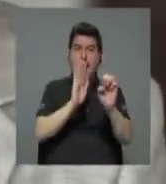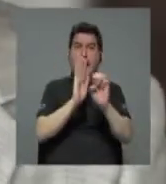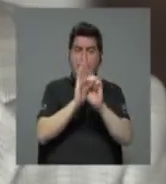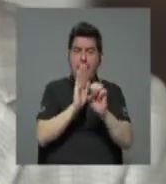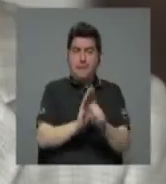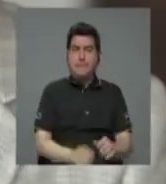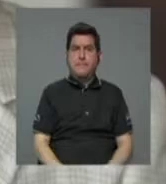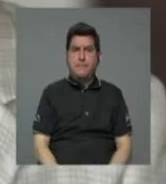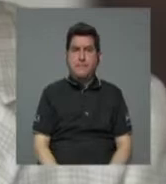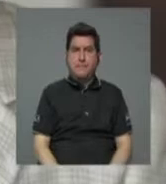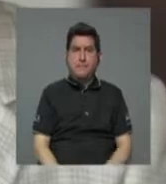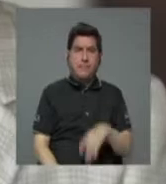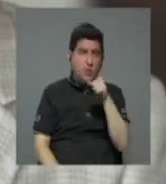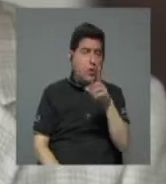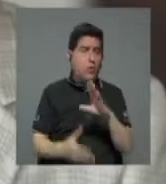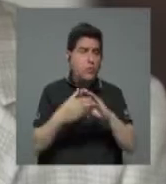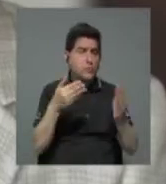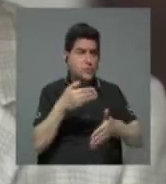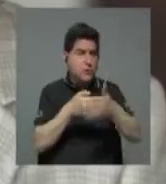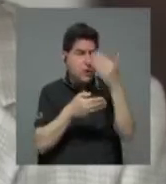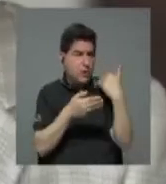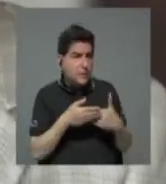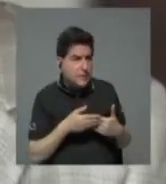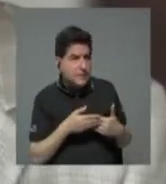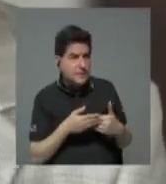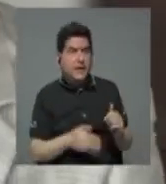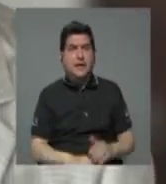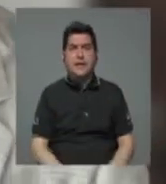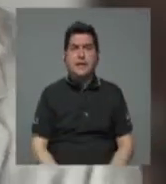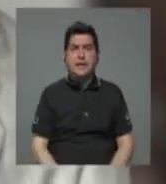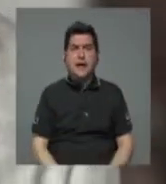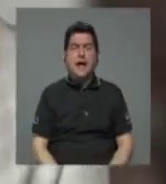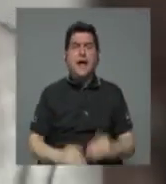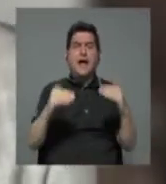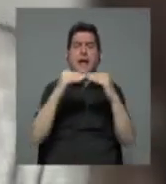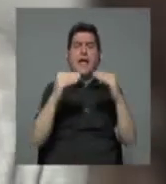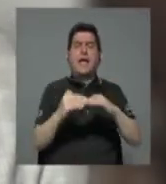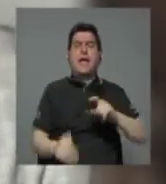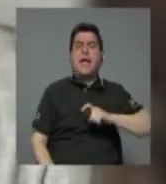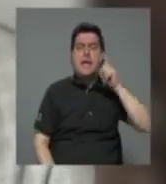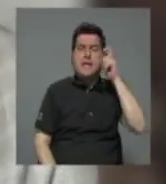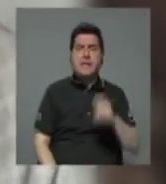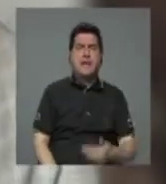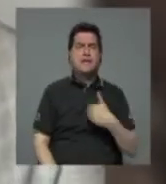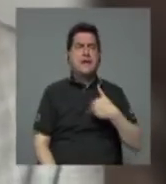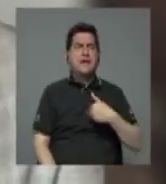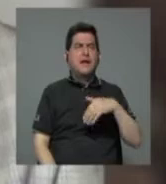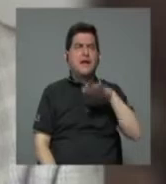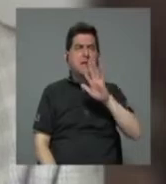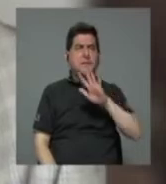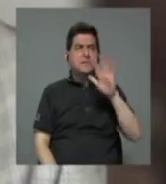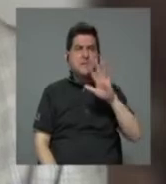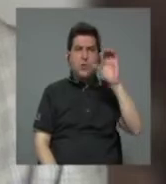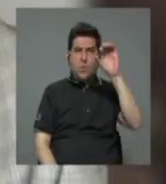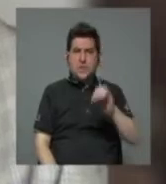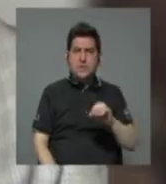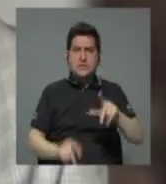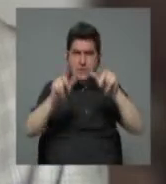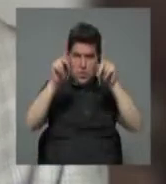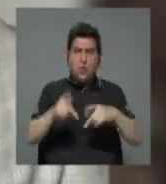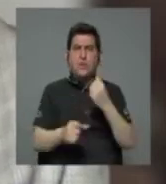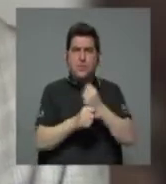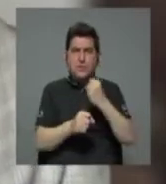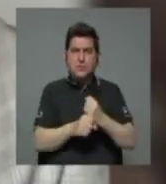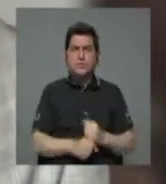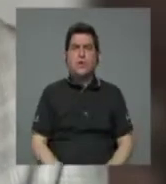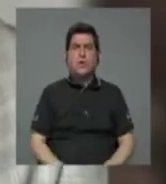usted comentaba hace un momento sobre equidad de género. Tenemos aproximadamente el 55% de las personas que trabajan